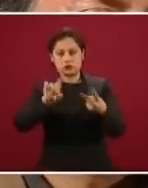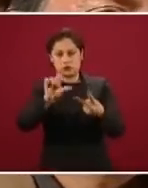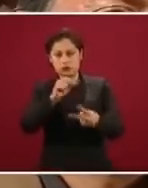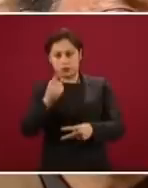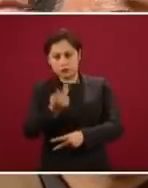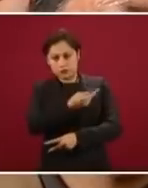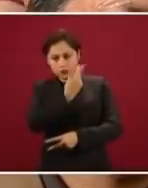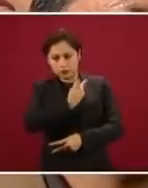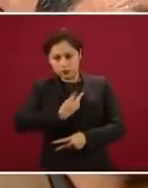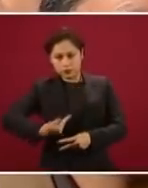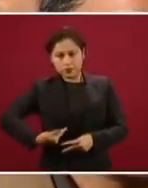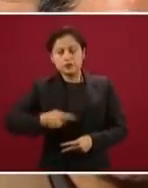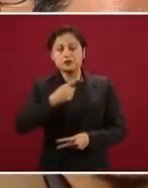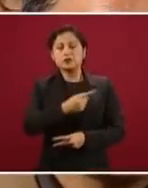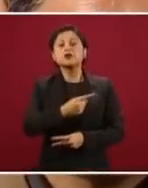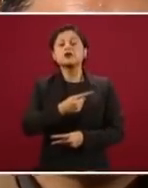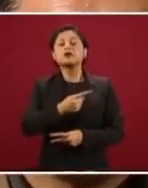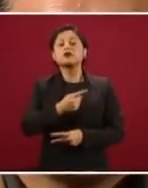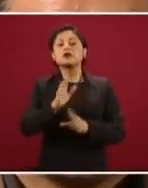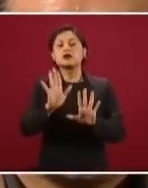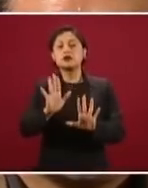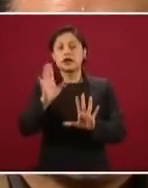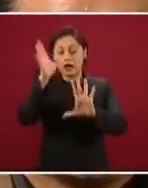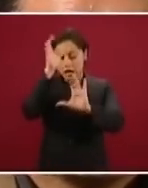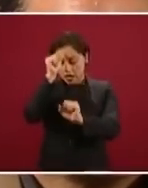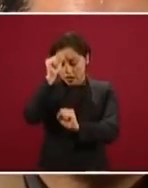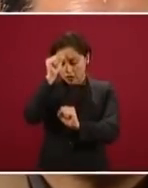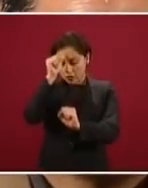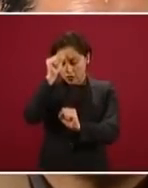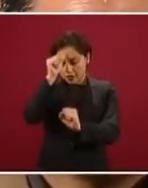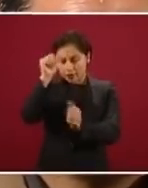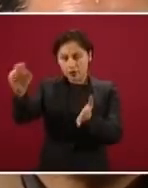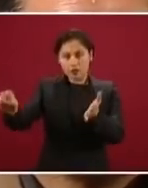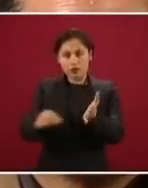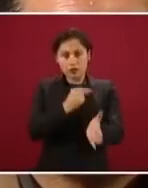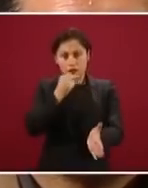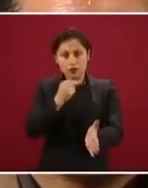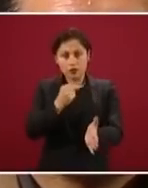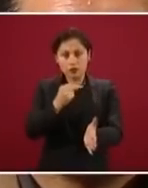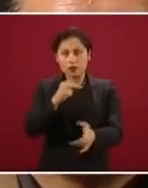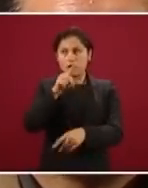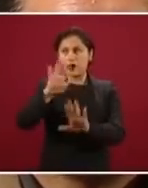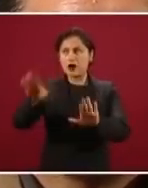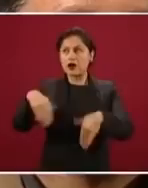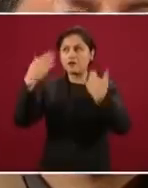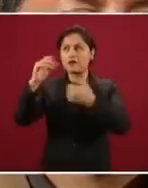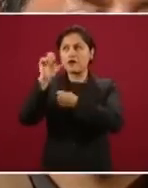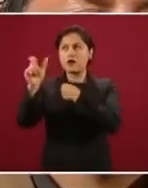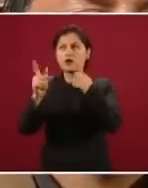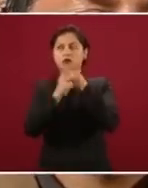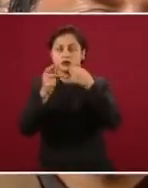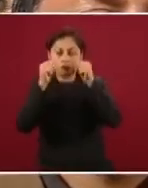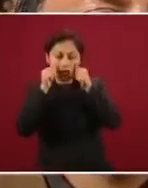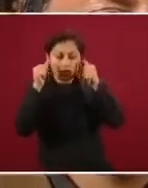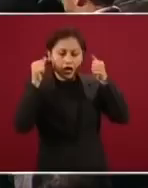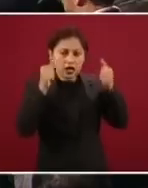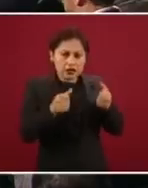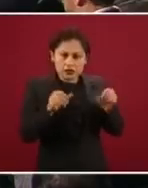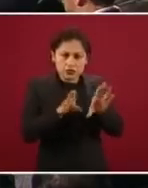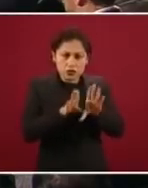convenios cuál es el mensaje que le da este al exterior y sobre todo a los que todavía aún no confían en la cuarta transformación gracias